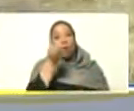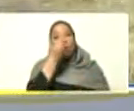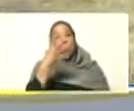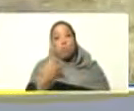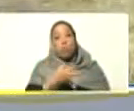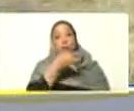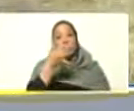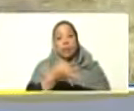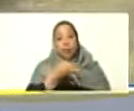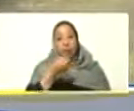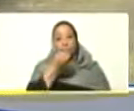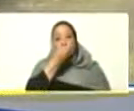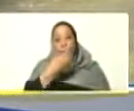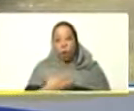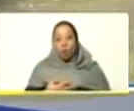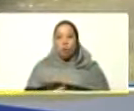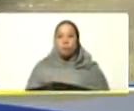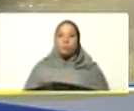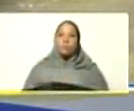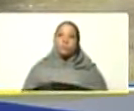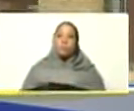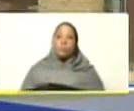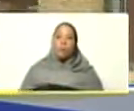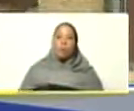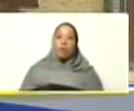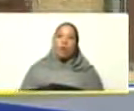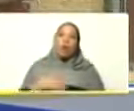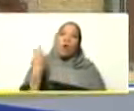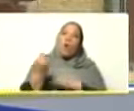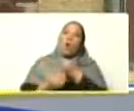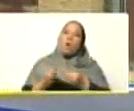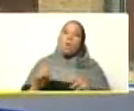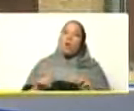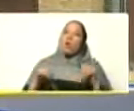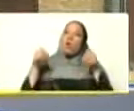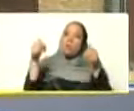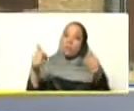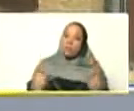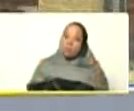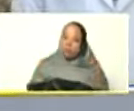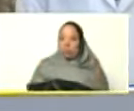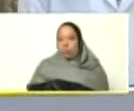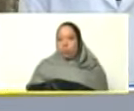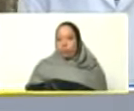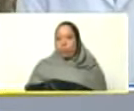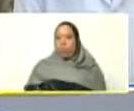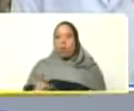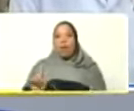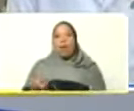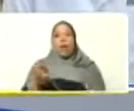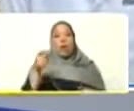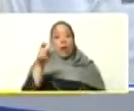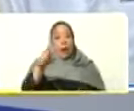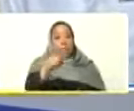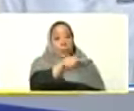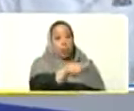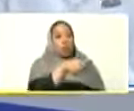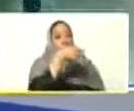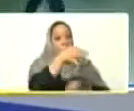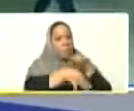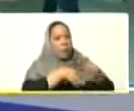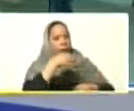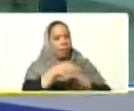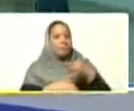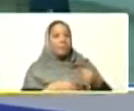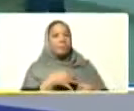quería comentar a todo el pueblo cómo se organizó desde la base una orden de operaciones donde se le